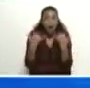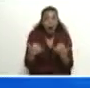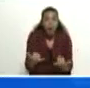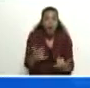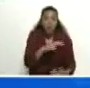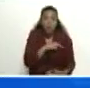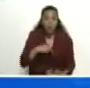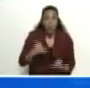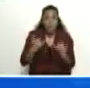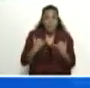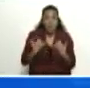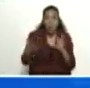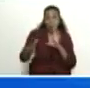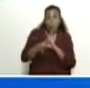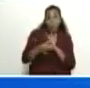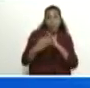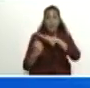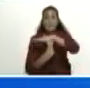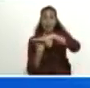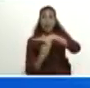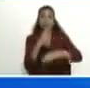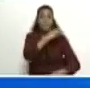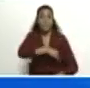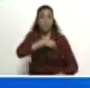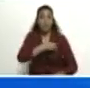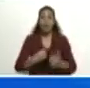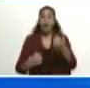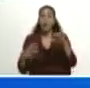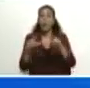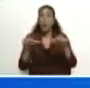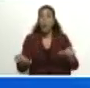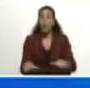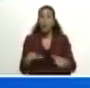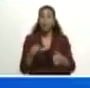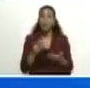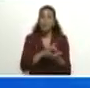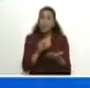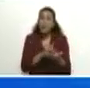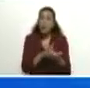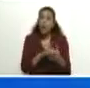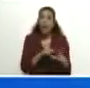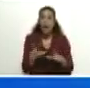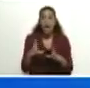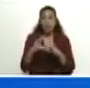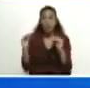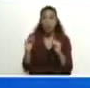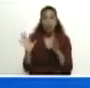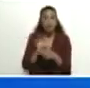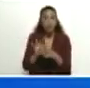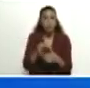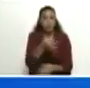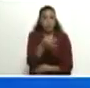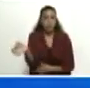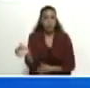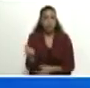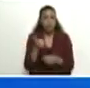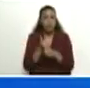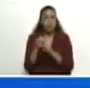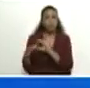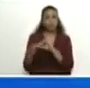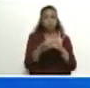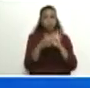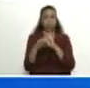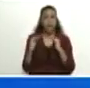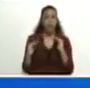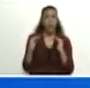tenemos nosotros, junto a las bases de misiones, junto al sistema de misiones, bueno, que todo funcione de manera